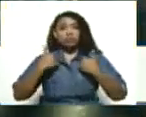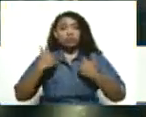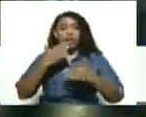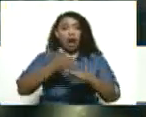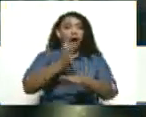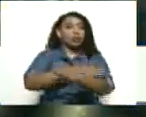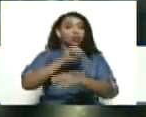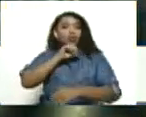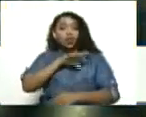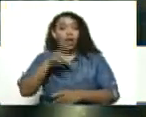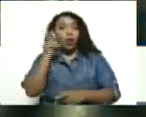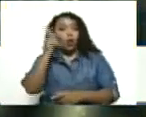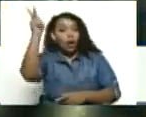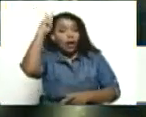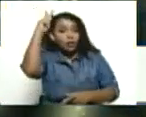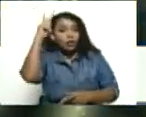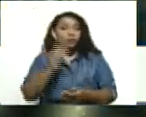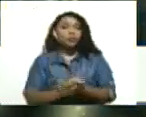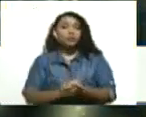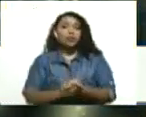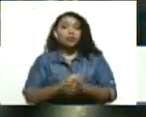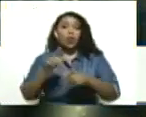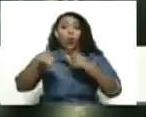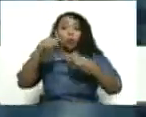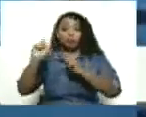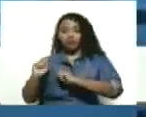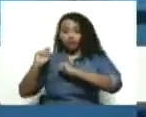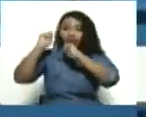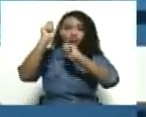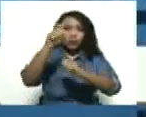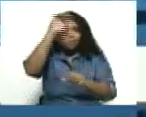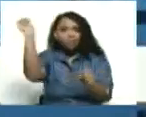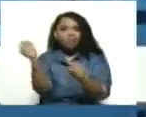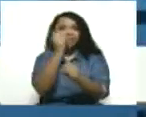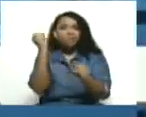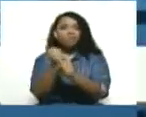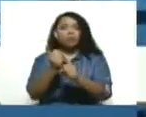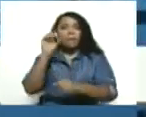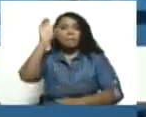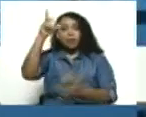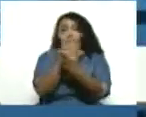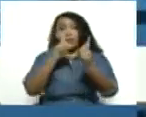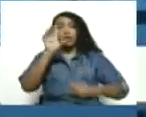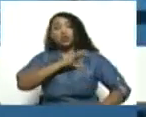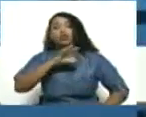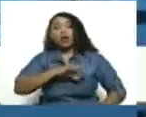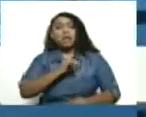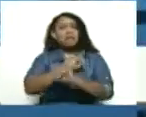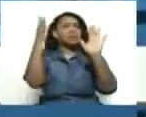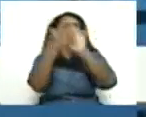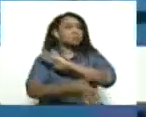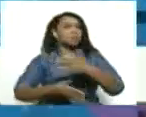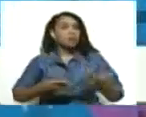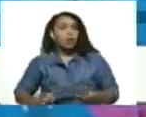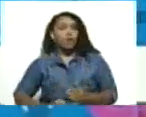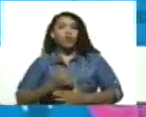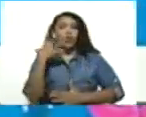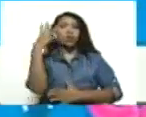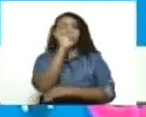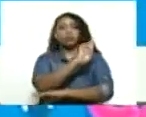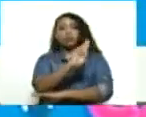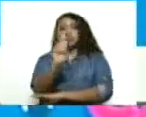aborígenes y de los precursores y forjadores de una patria libre y soberana con el fin supremo de refundar la